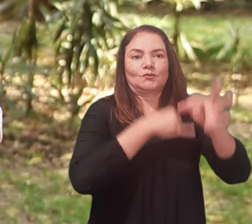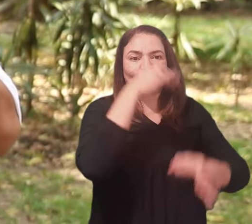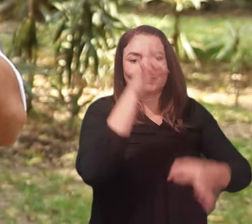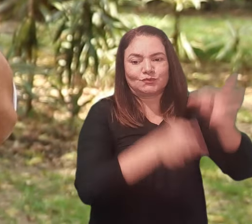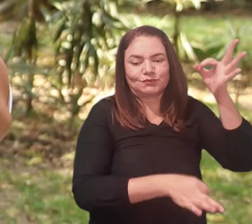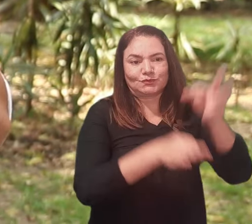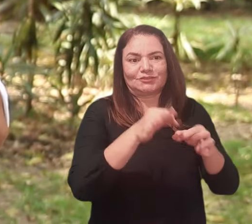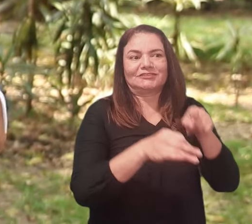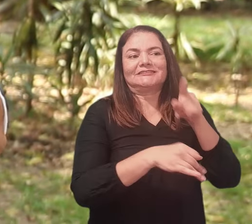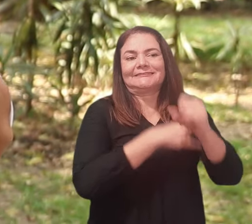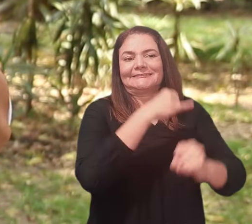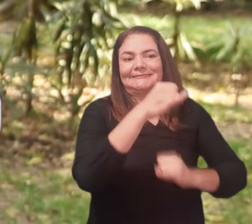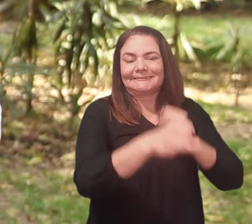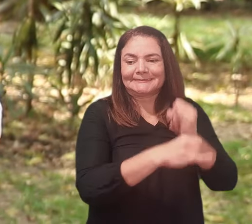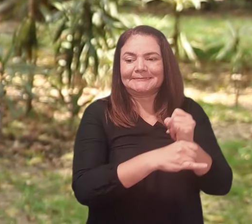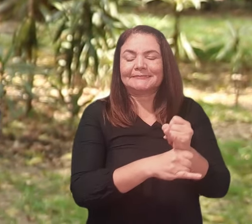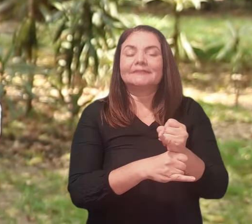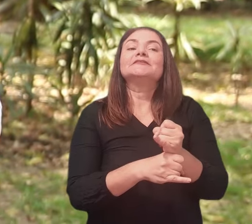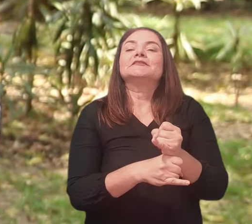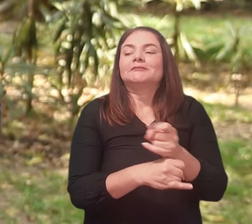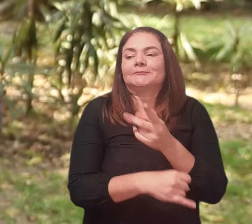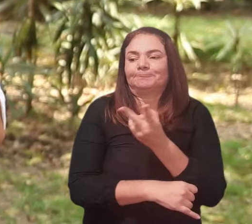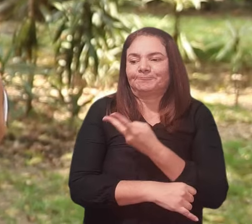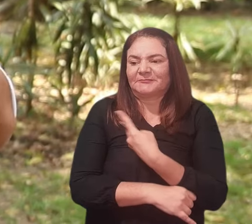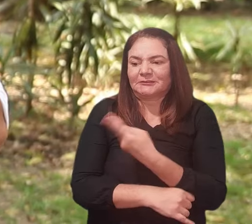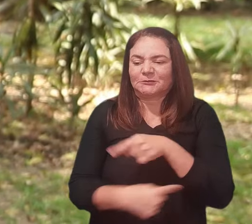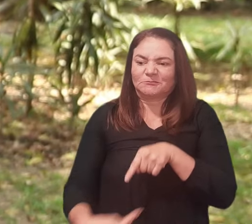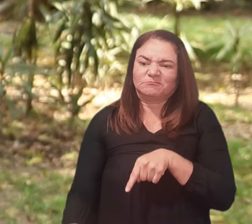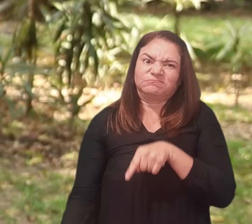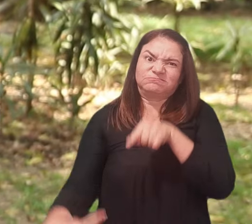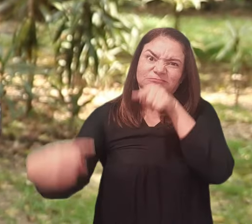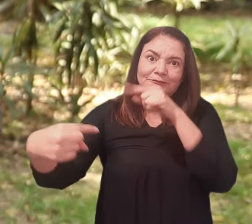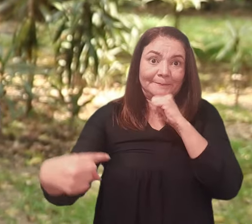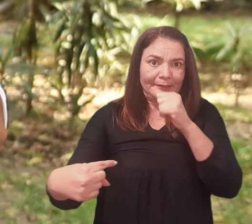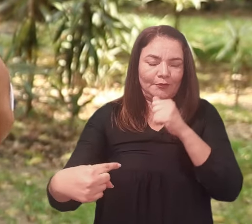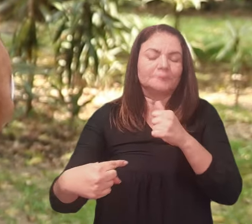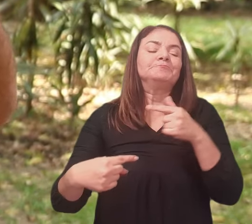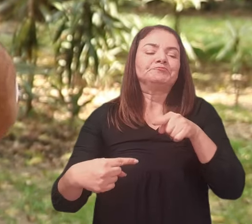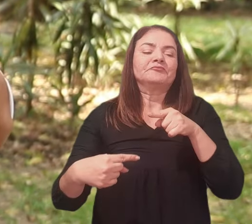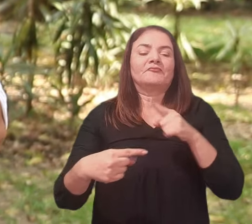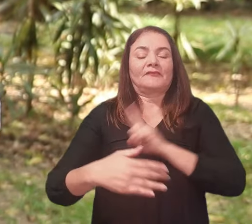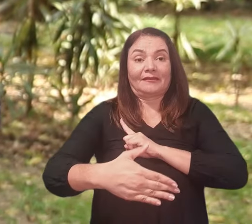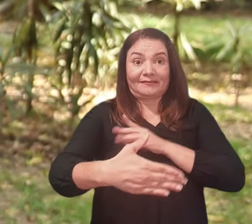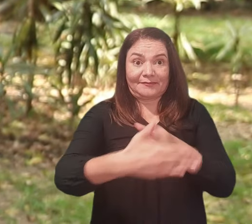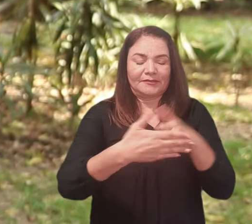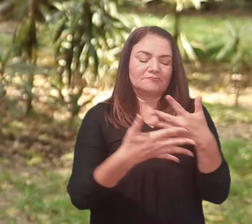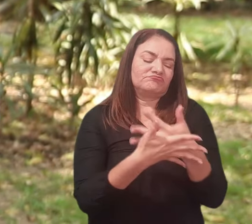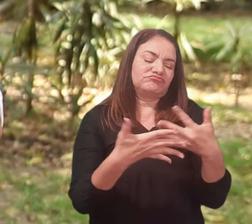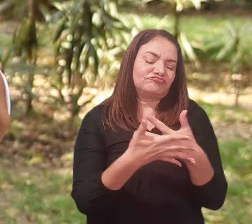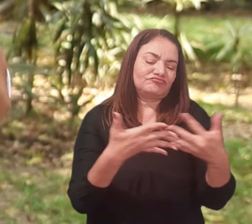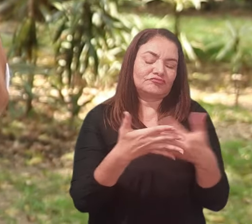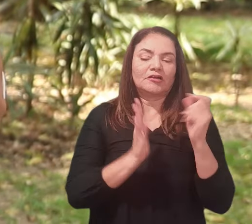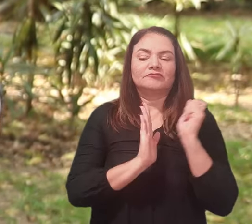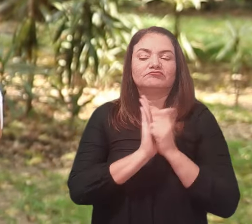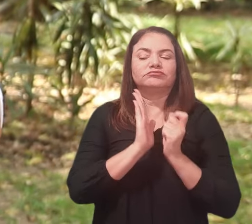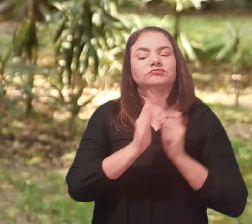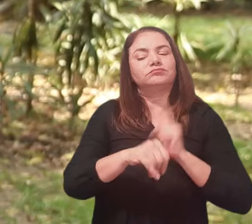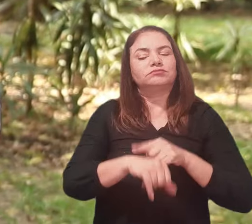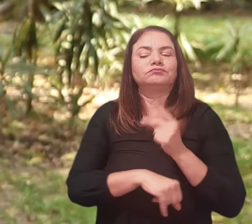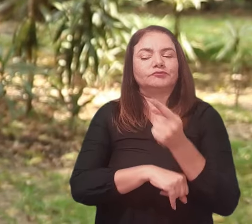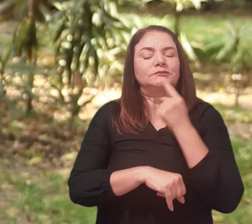Justicia profundizando aún más eh La Crisis que hay entre ambos estados en el escrito de demanda de